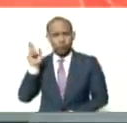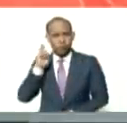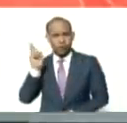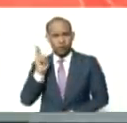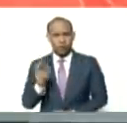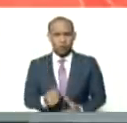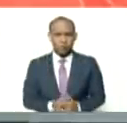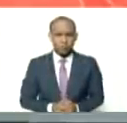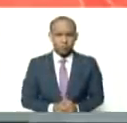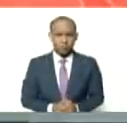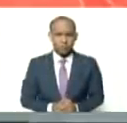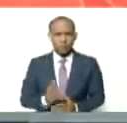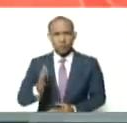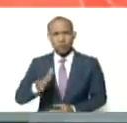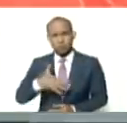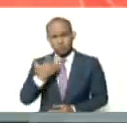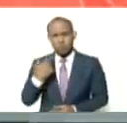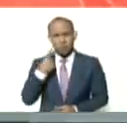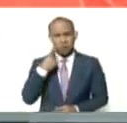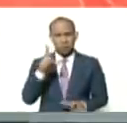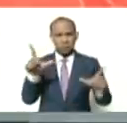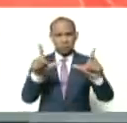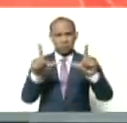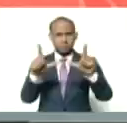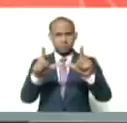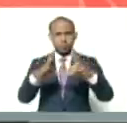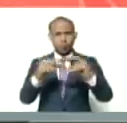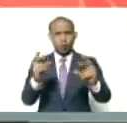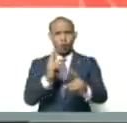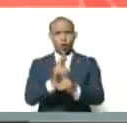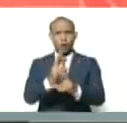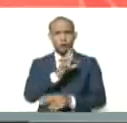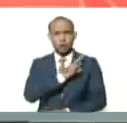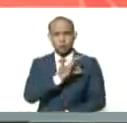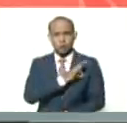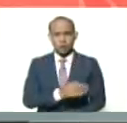radio y pueden también seguir esta transmisión en todas las redes sociales,